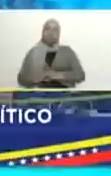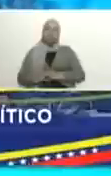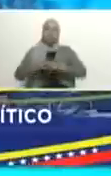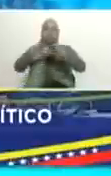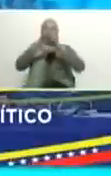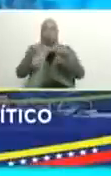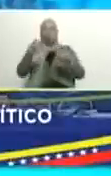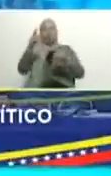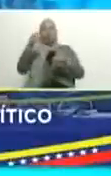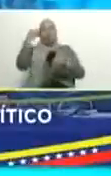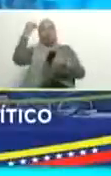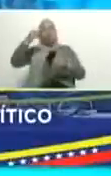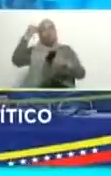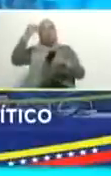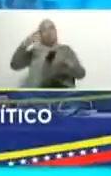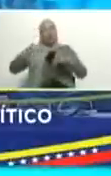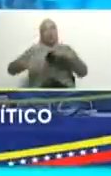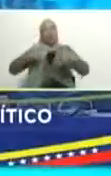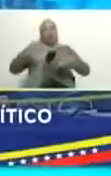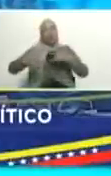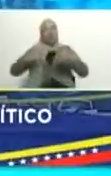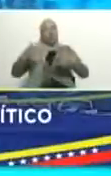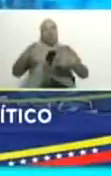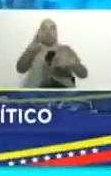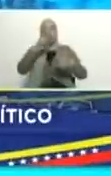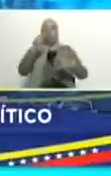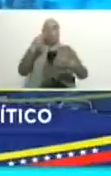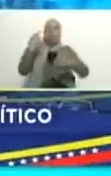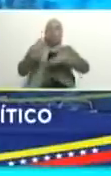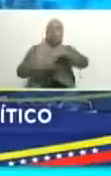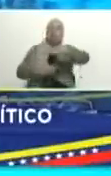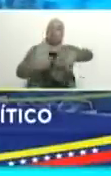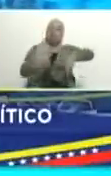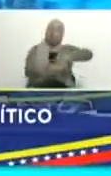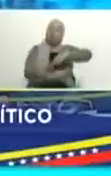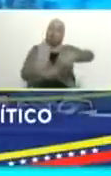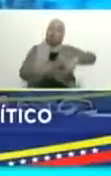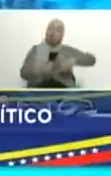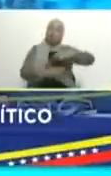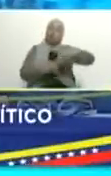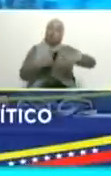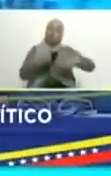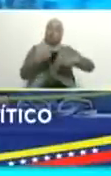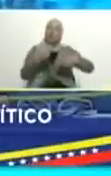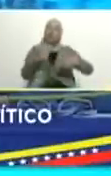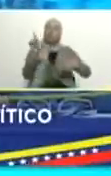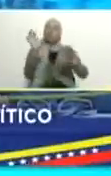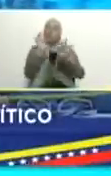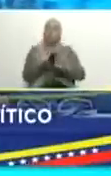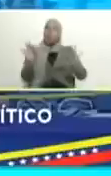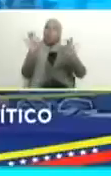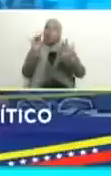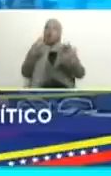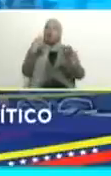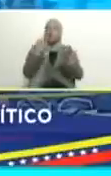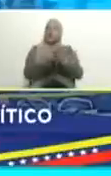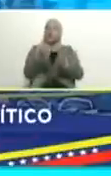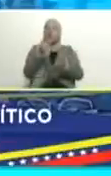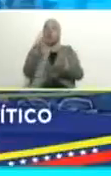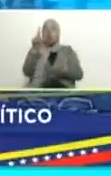Todos, pero de pensamiento y acción. Sin teoría revolucionaria, dice Lenin, no hay práctica